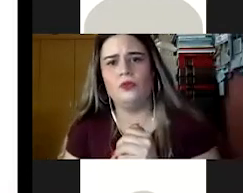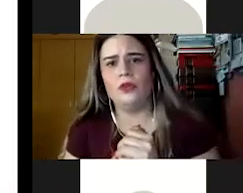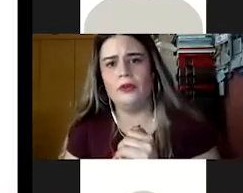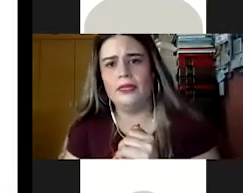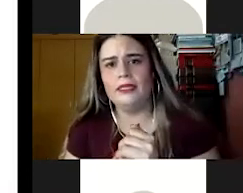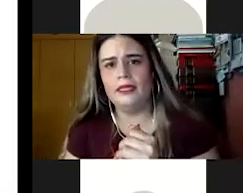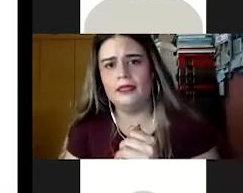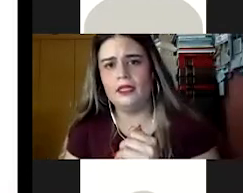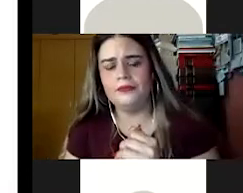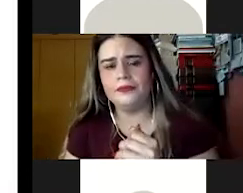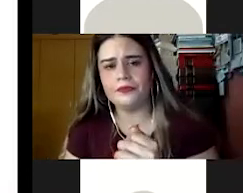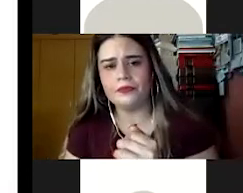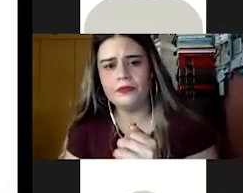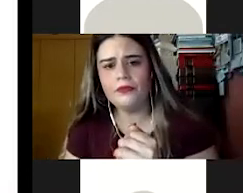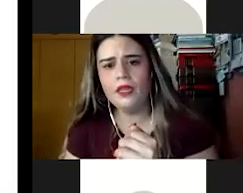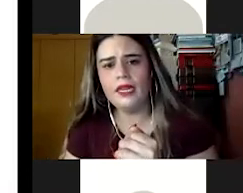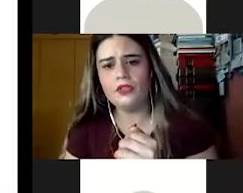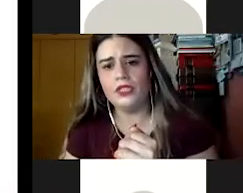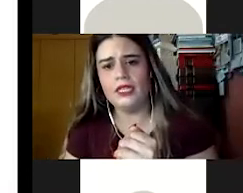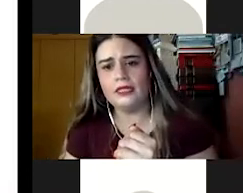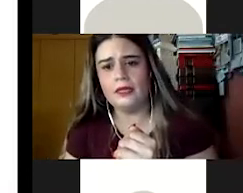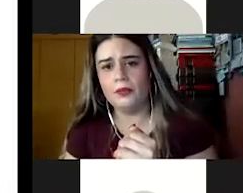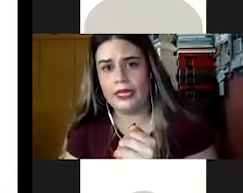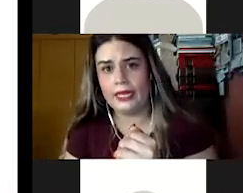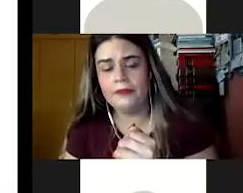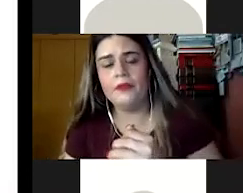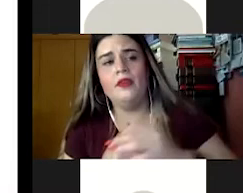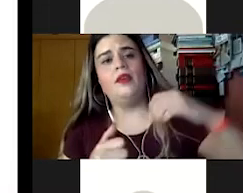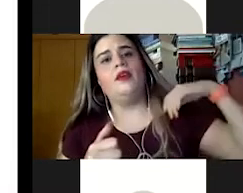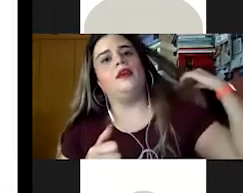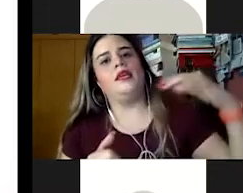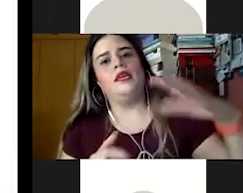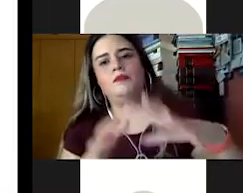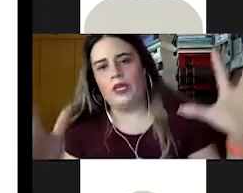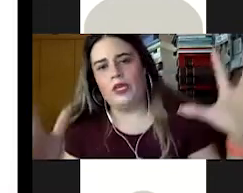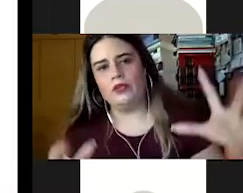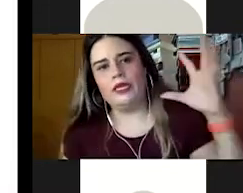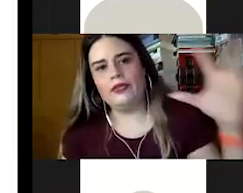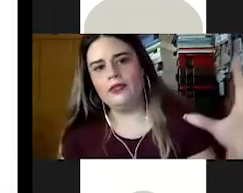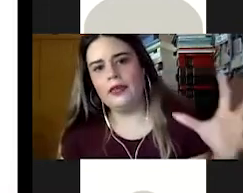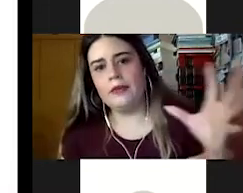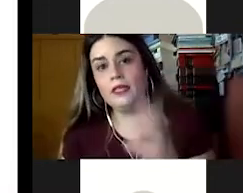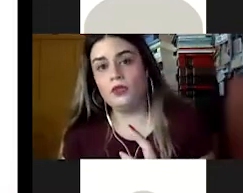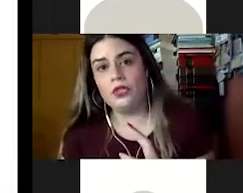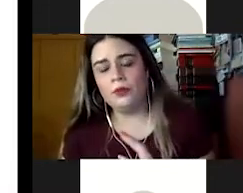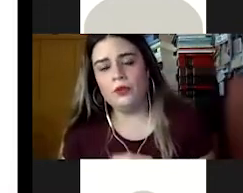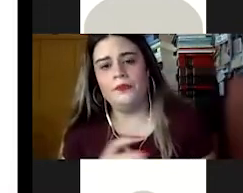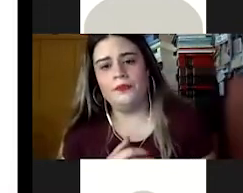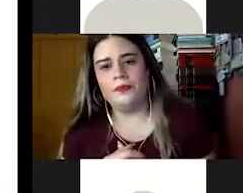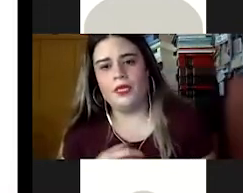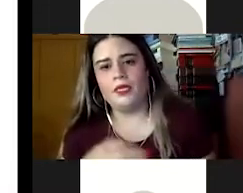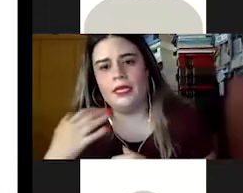estuvo como representante de la sociedad civil por allá. Y bueno, este esquema se